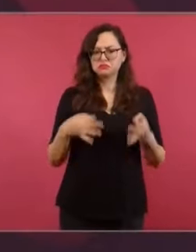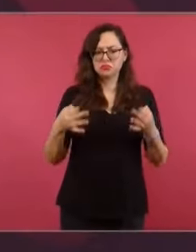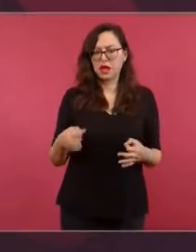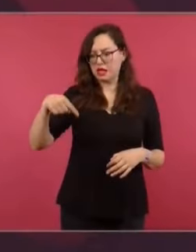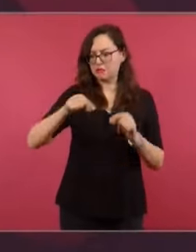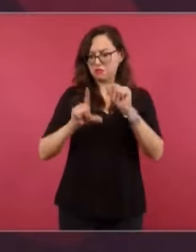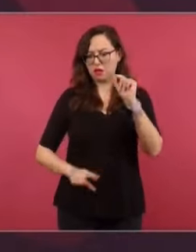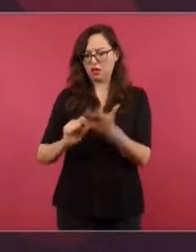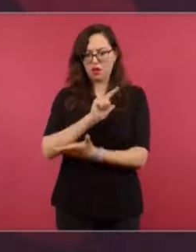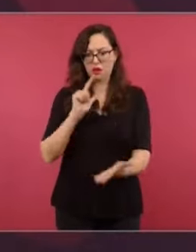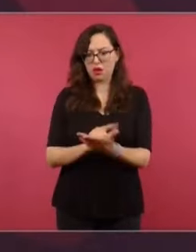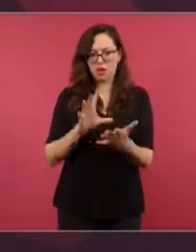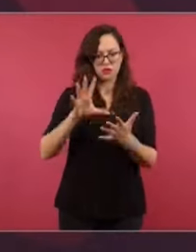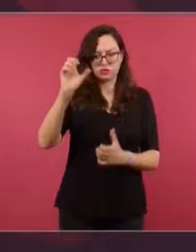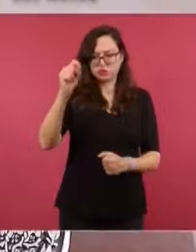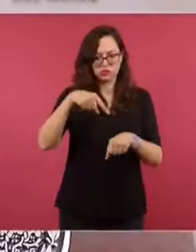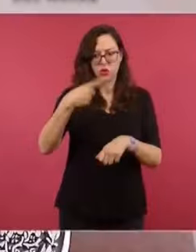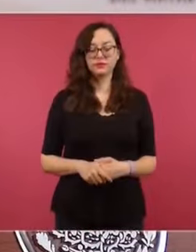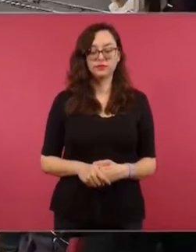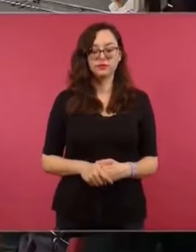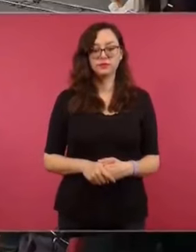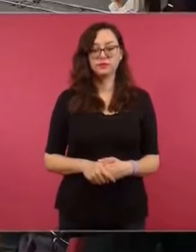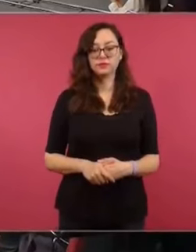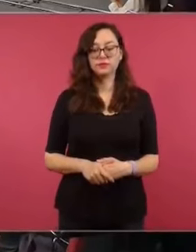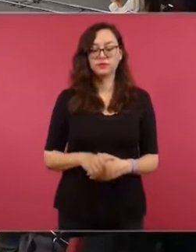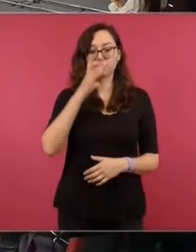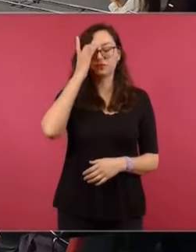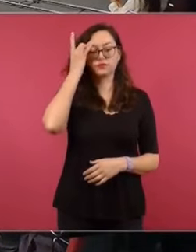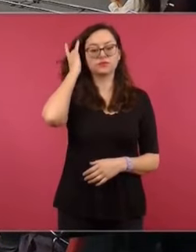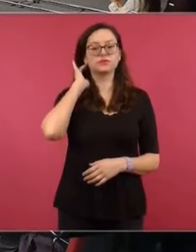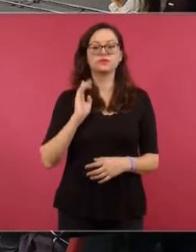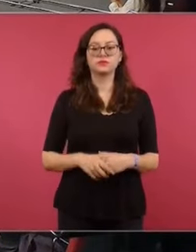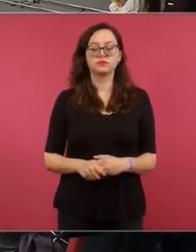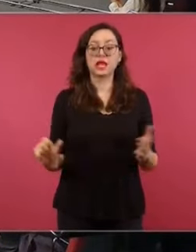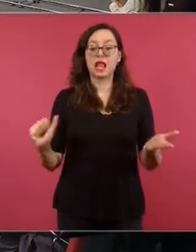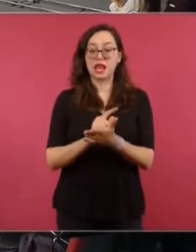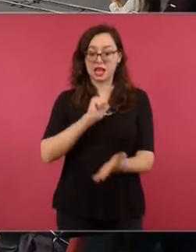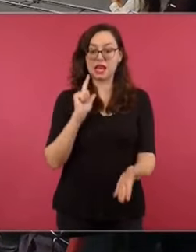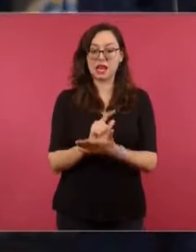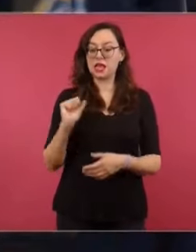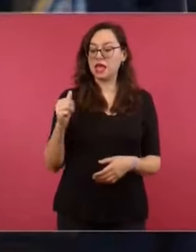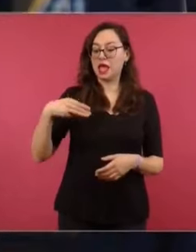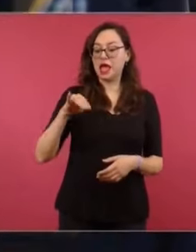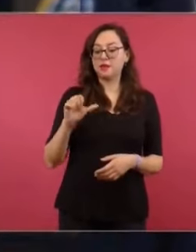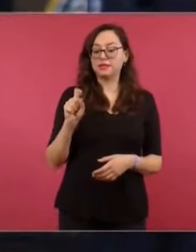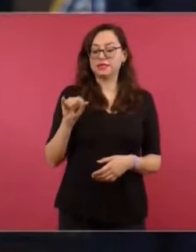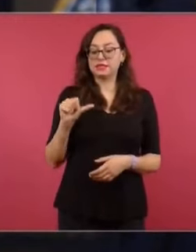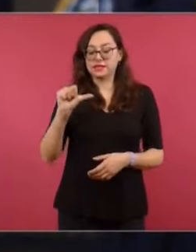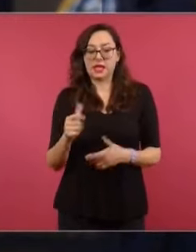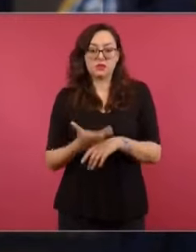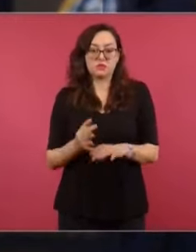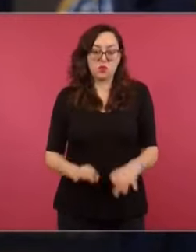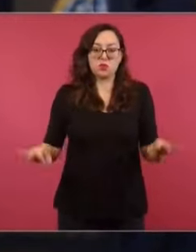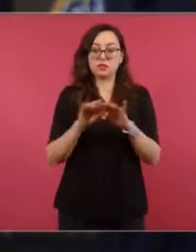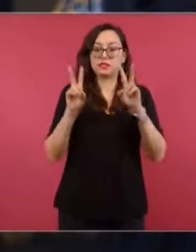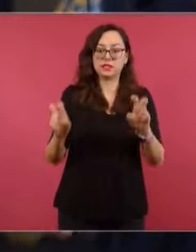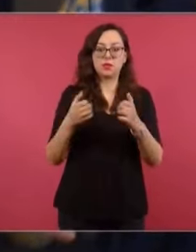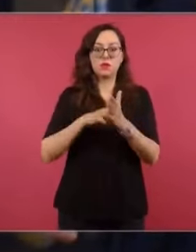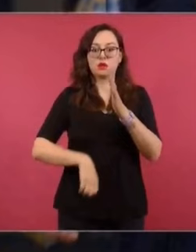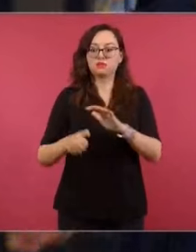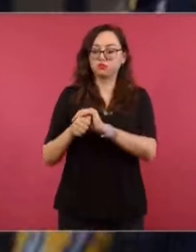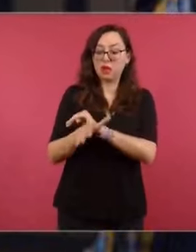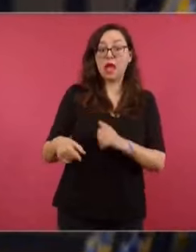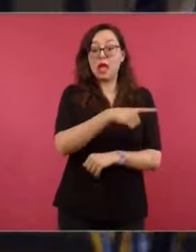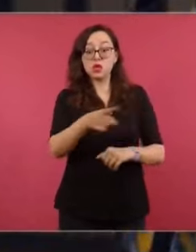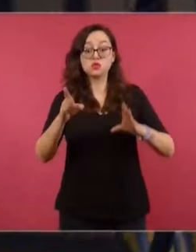derecho no de chueco como era antes sobre este tema también presidente de la ley de amnistía que podría aplicar sobre todo en Casos de relevancia en asuntos de estado como es el caso deapa también los militares